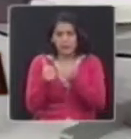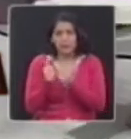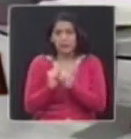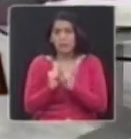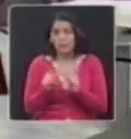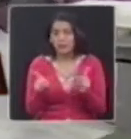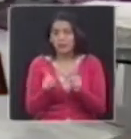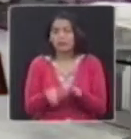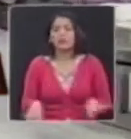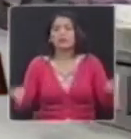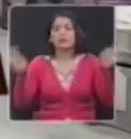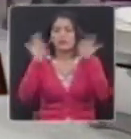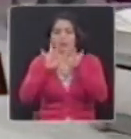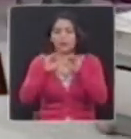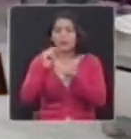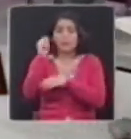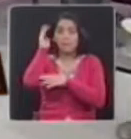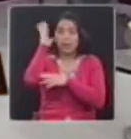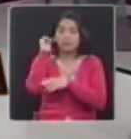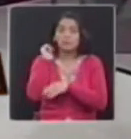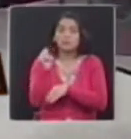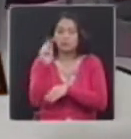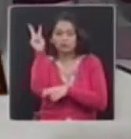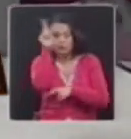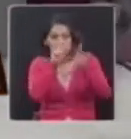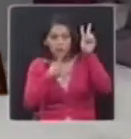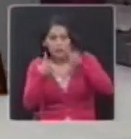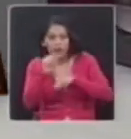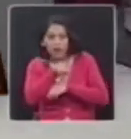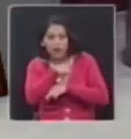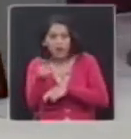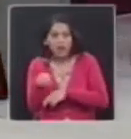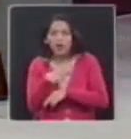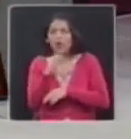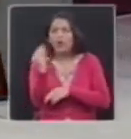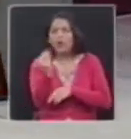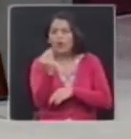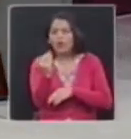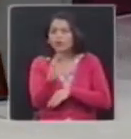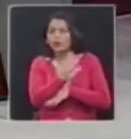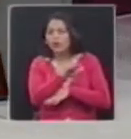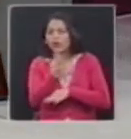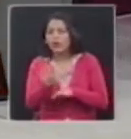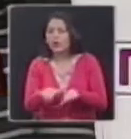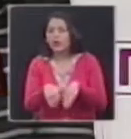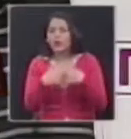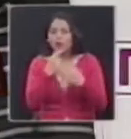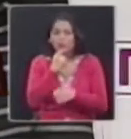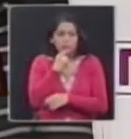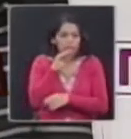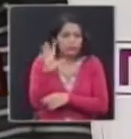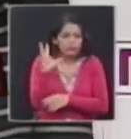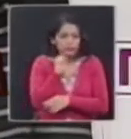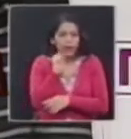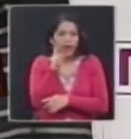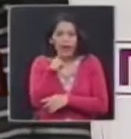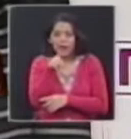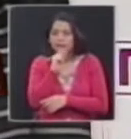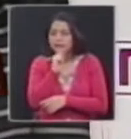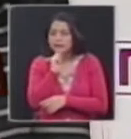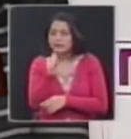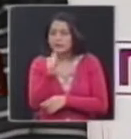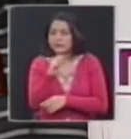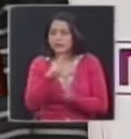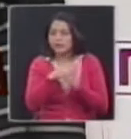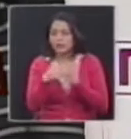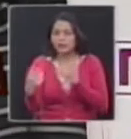el contexto en el que está el docente, cuál es esa práctica nueva que tiene. Entonces, cualquier docente, sea de manera individual o de